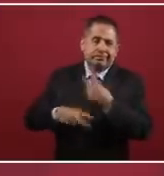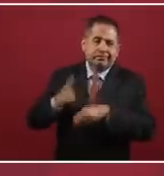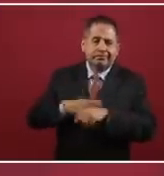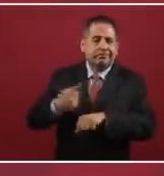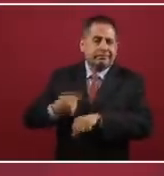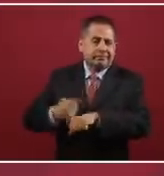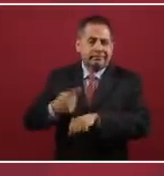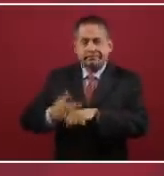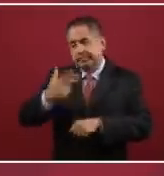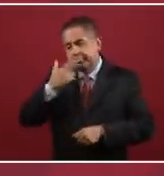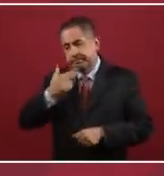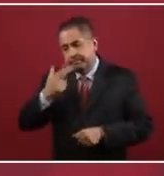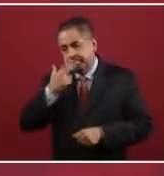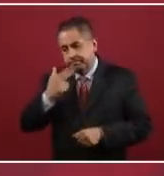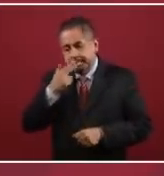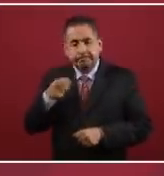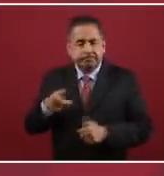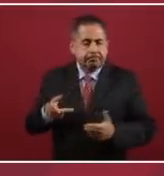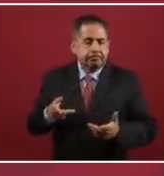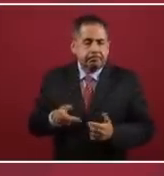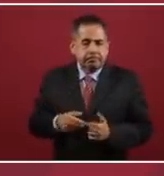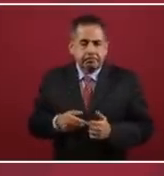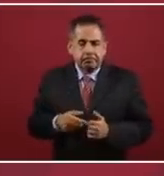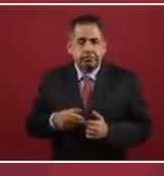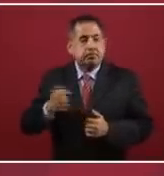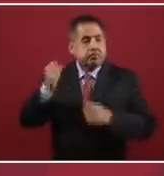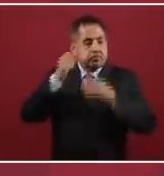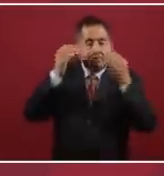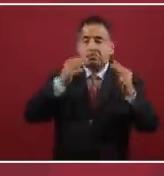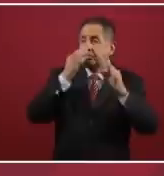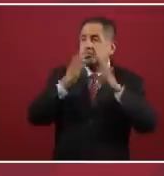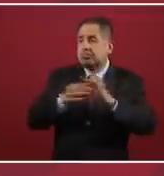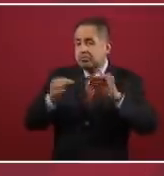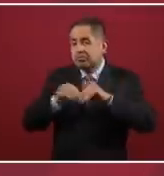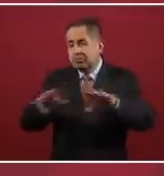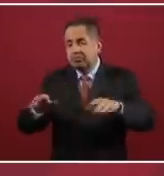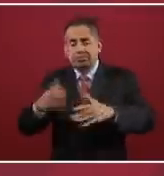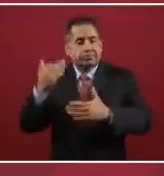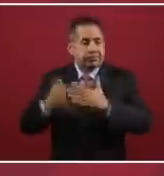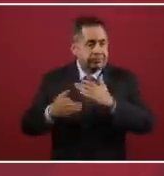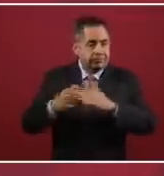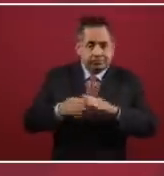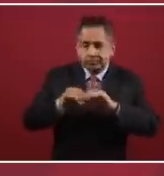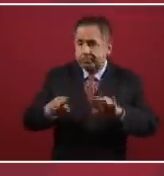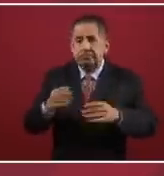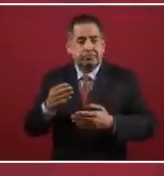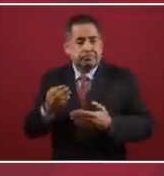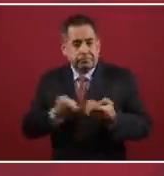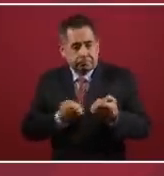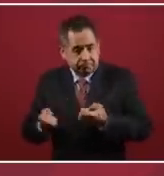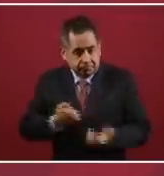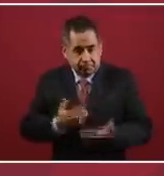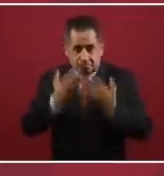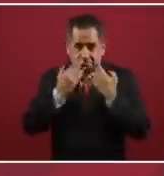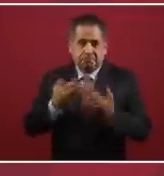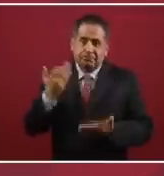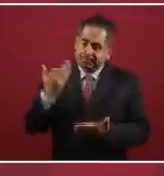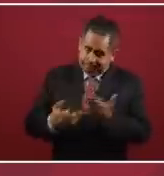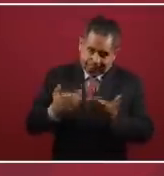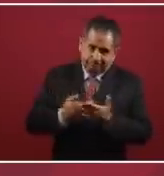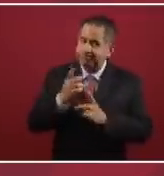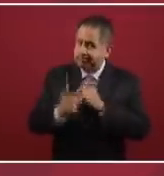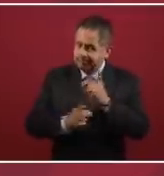la salud, con campañas de prevención, con falta de ejercicios, de